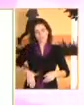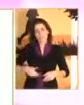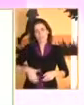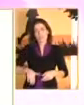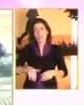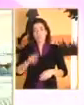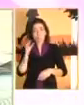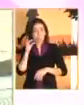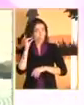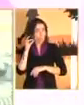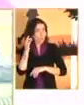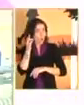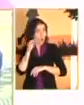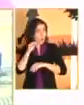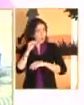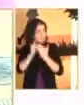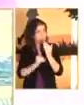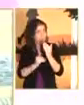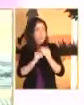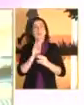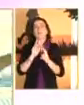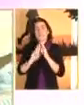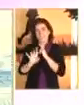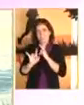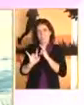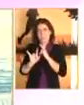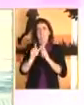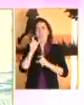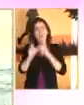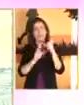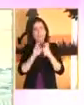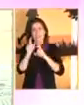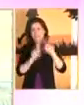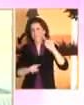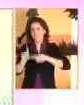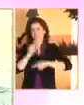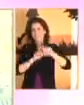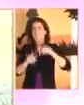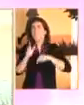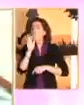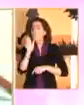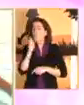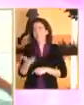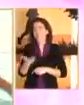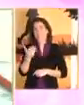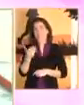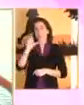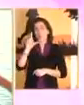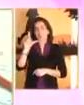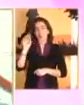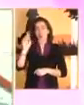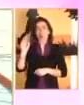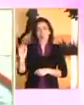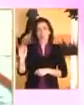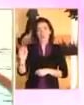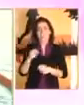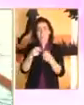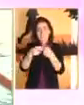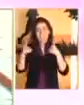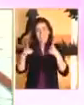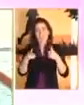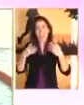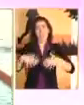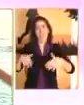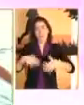infecciones bacterianas más frecuentes, especialmente en verano, a consecuencia del cloro en las piscinas y los tejidos mojados.